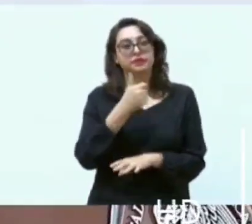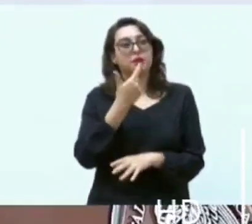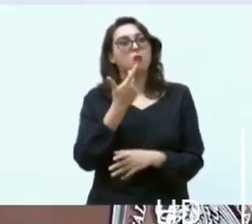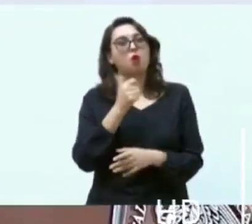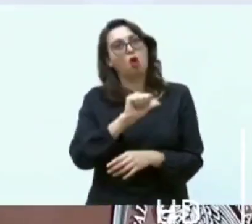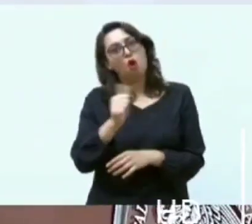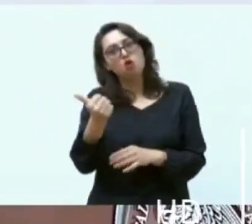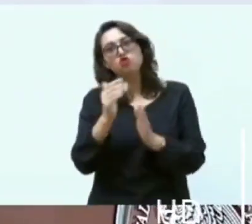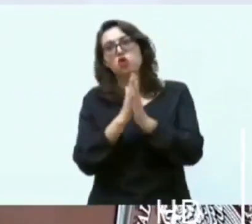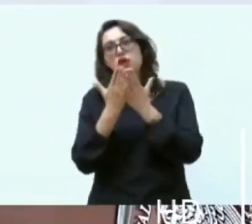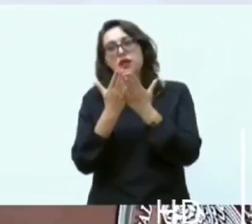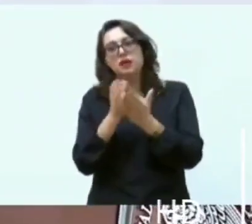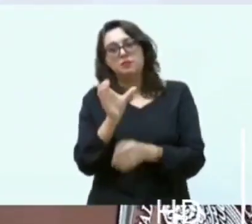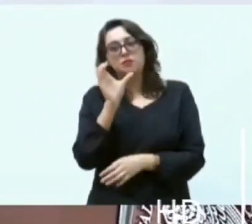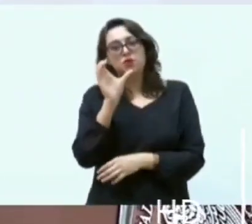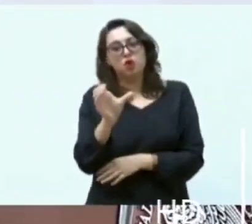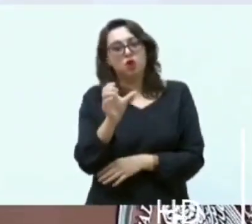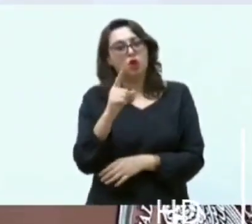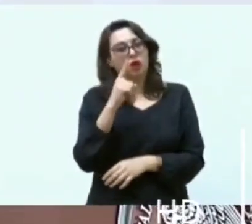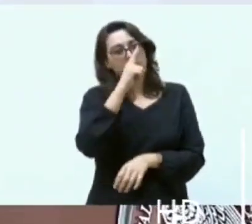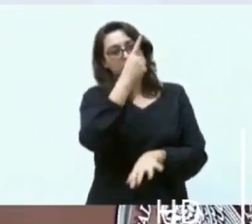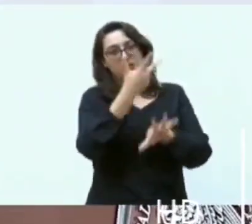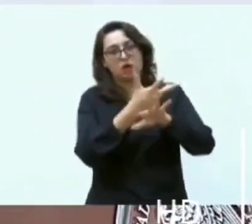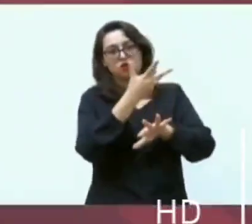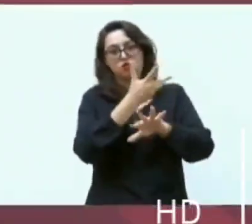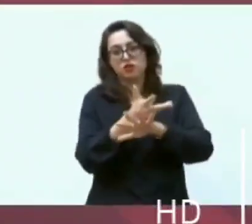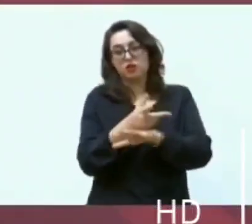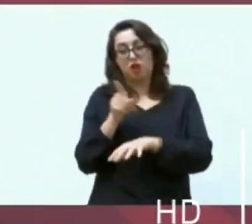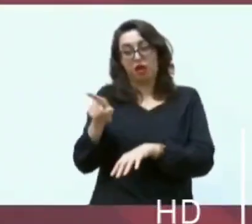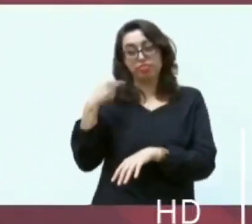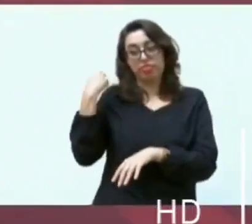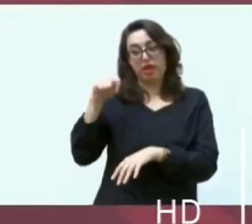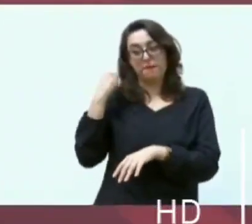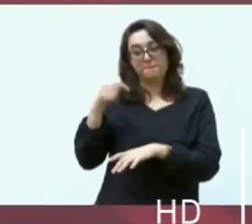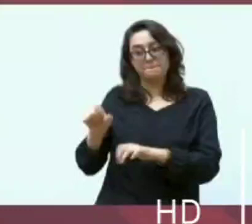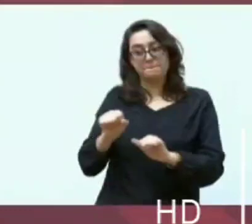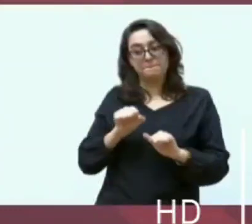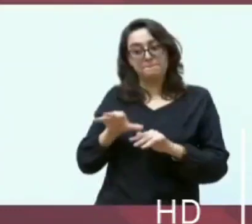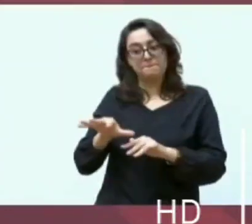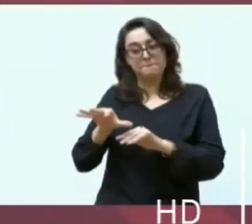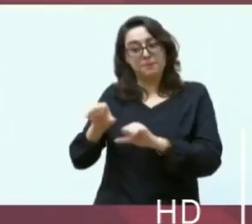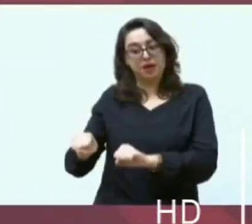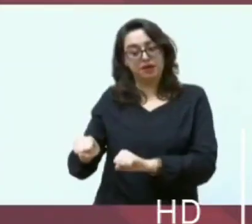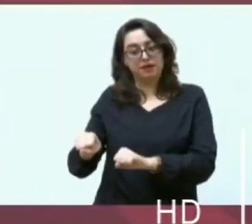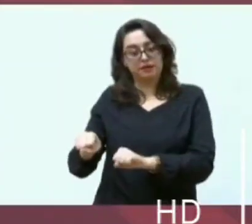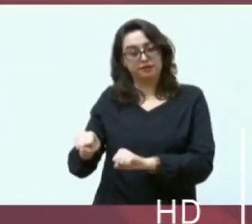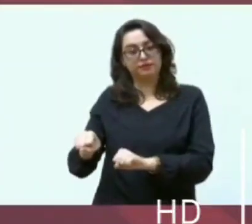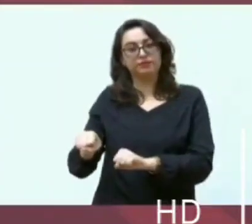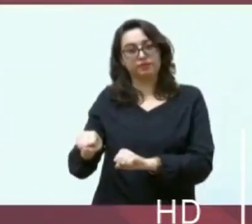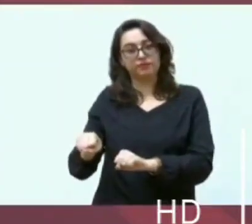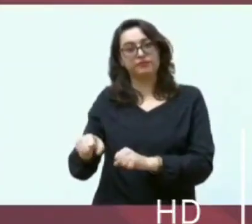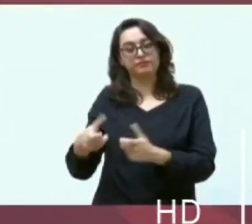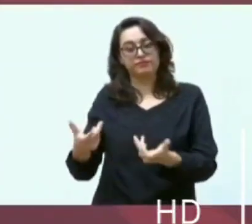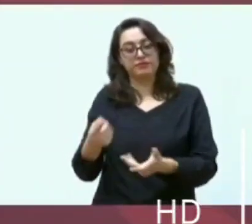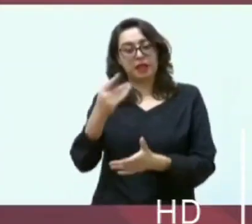estadounidense en Tabasco, cuando el gran zarpazo